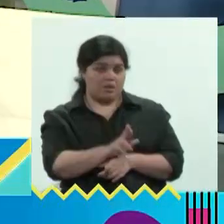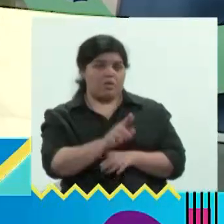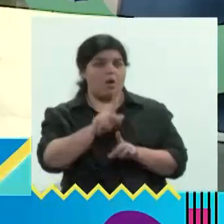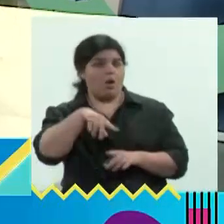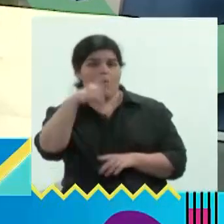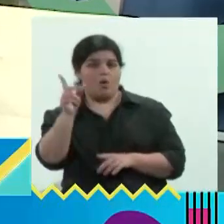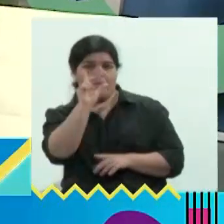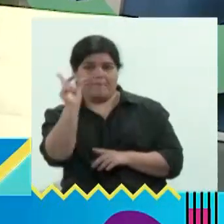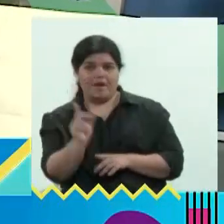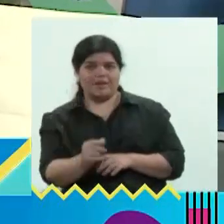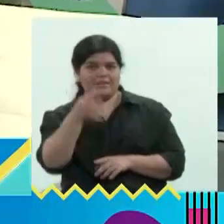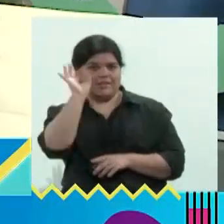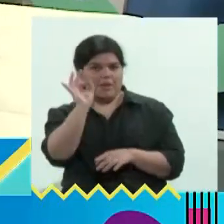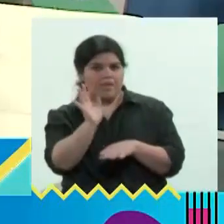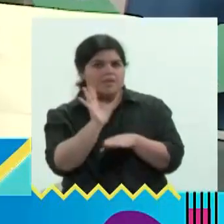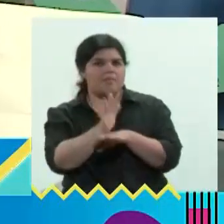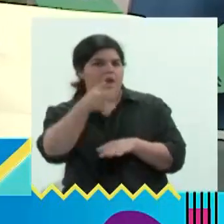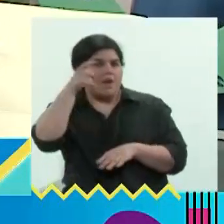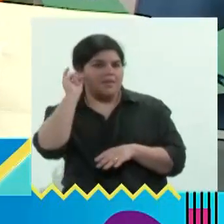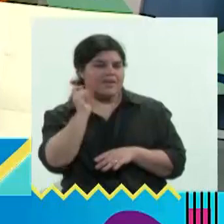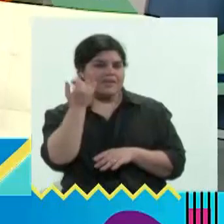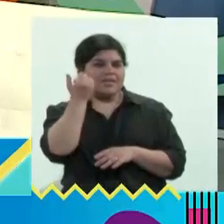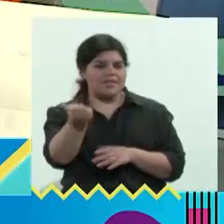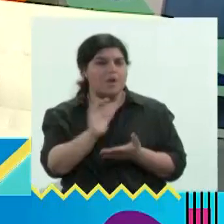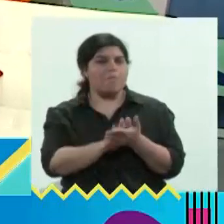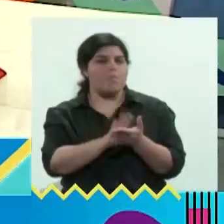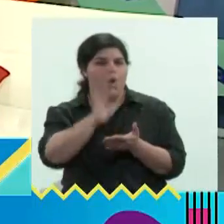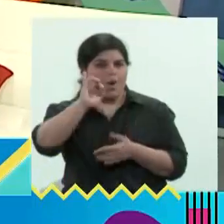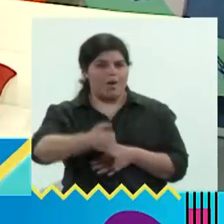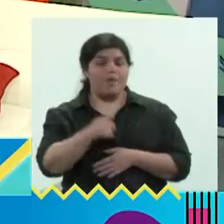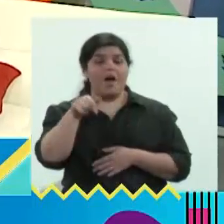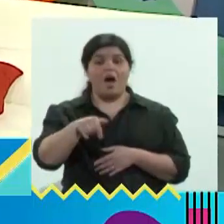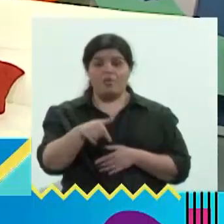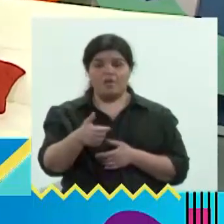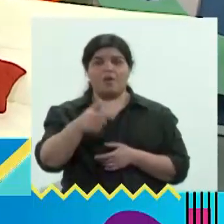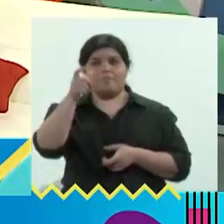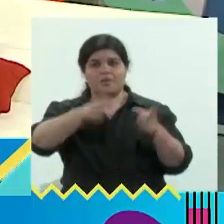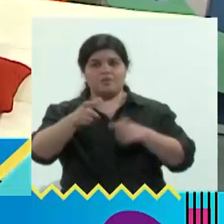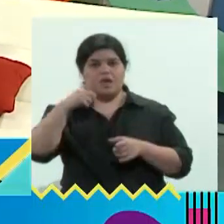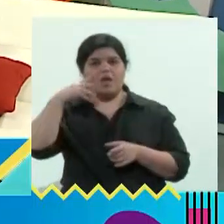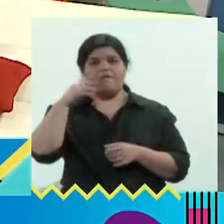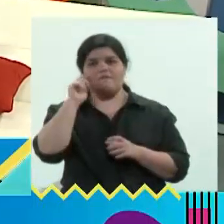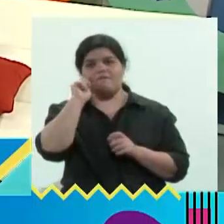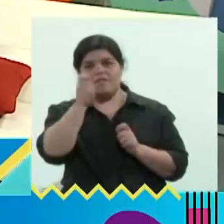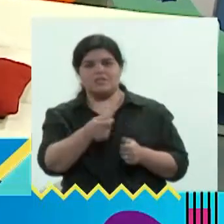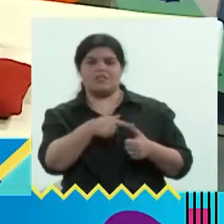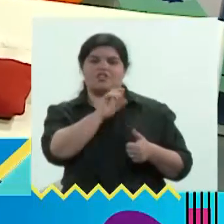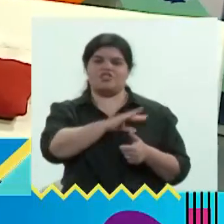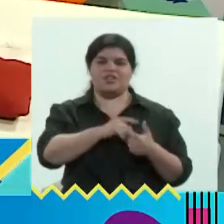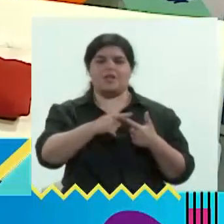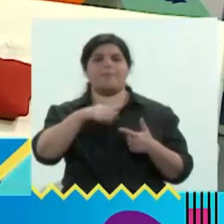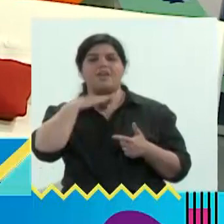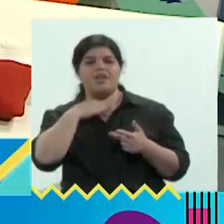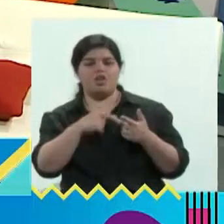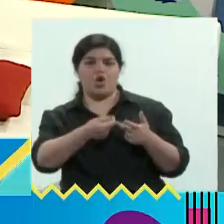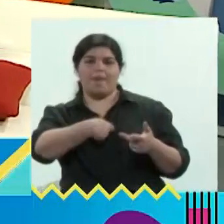ya podemos encontrar unas primeras experiencias innovadoras. Por eso hoy tenemos de alguna forma visitas desde Chile, desde México, desde